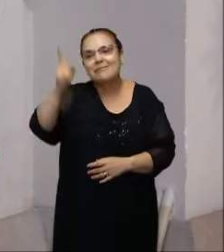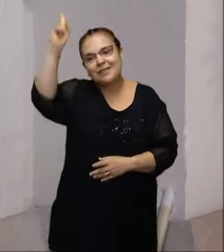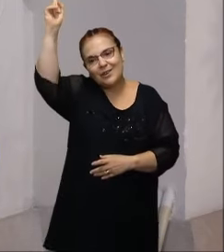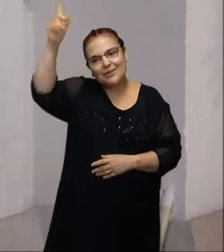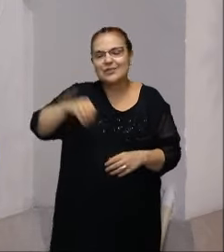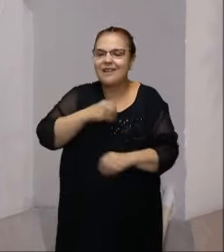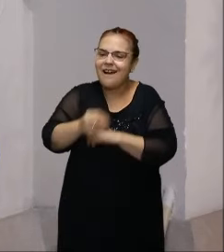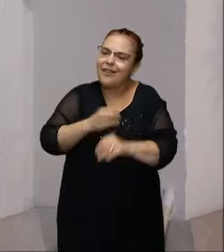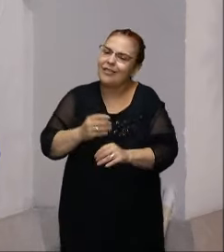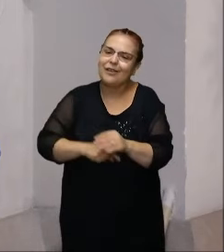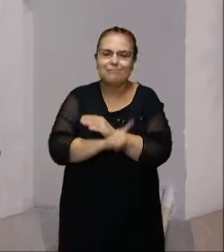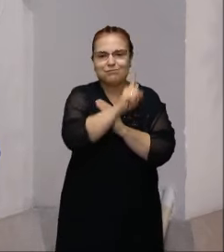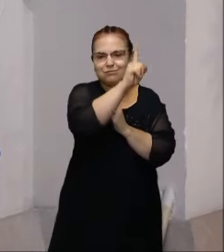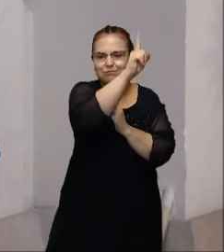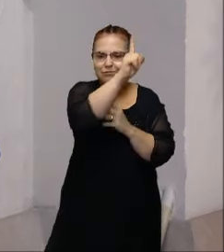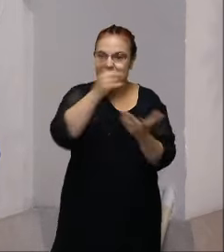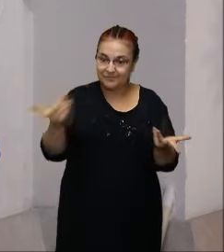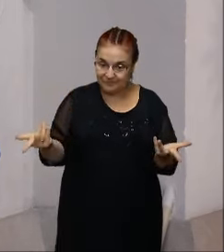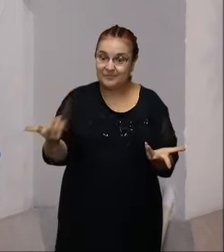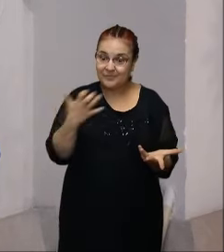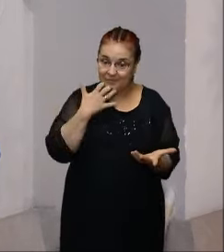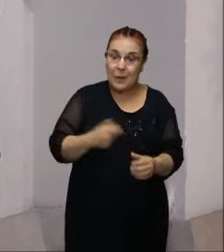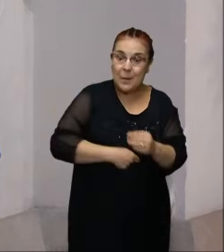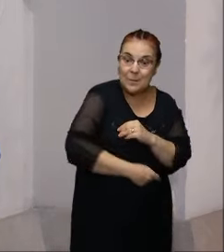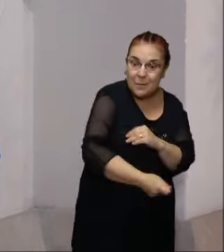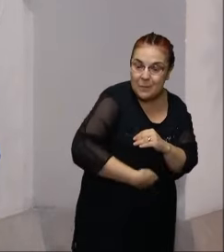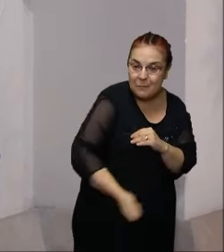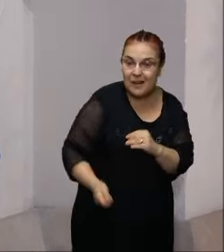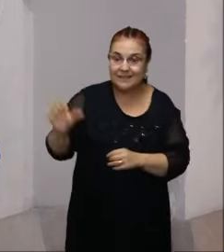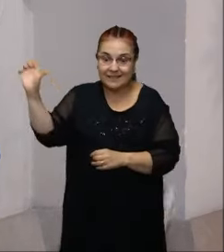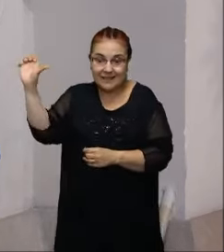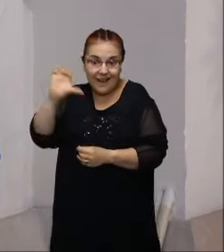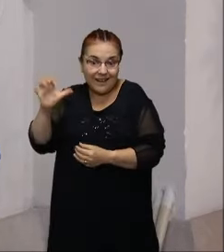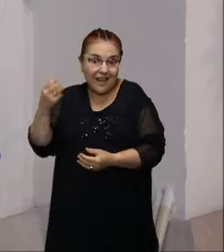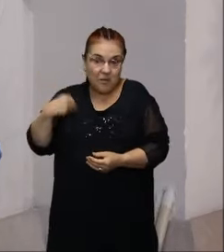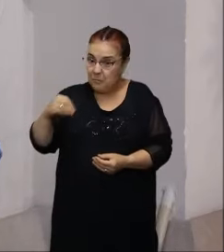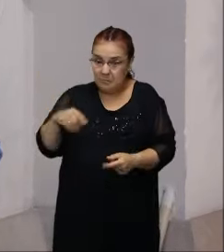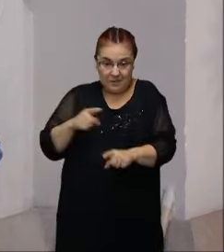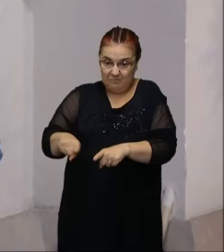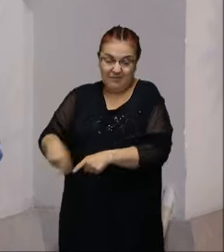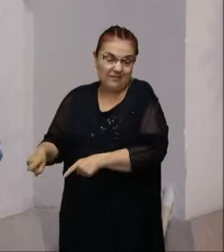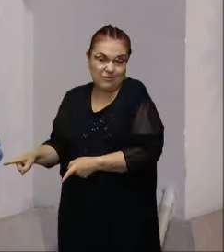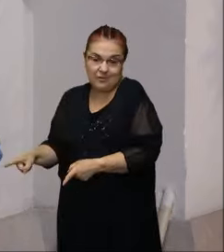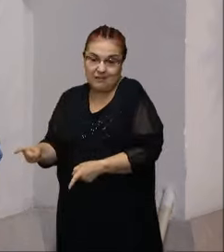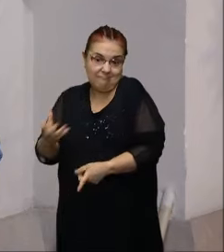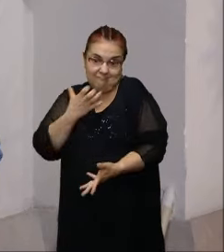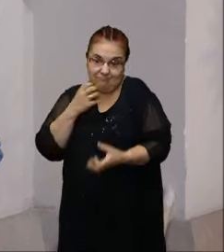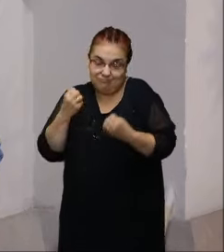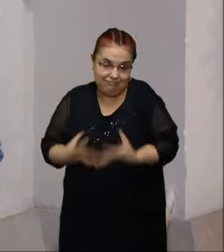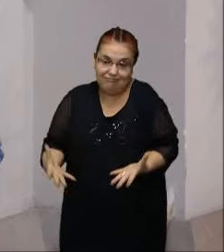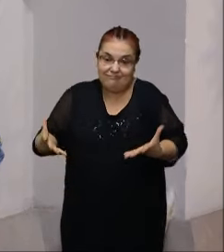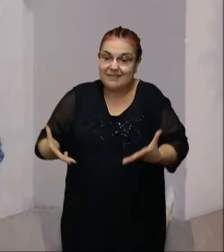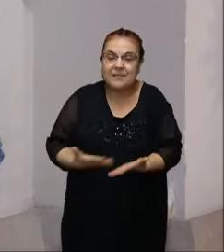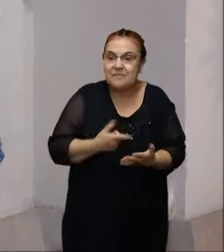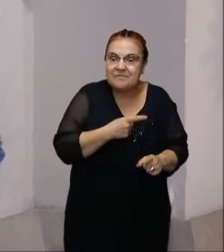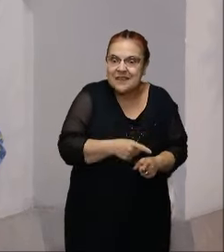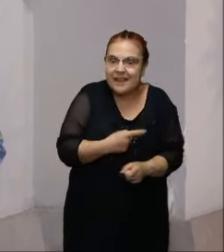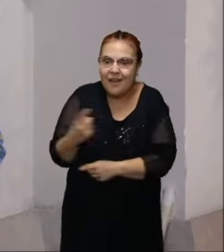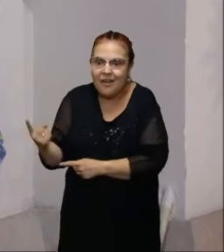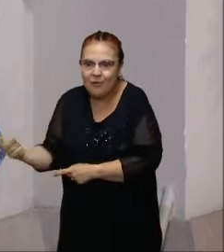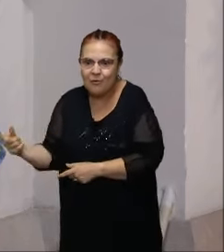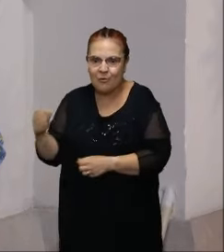hace crecer. El que planta y el que riega son una misma cosa, si bien cada uno recibirá el